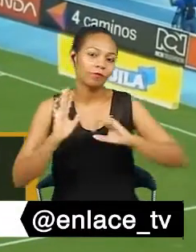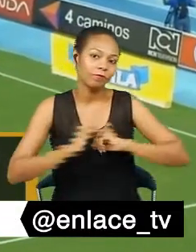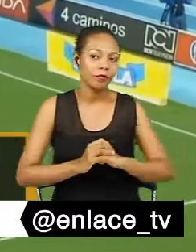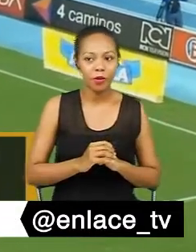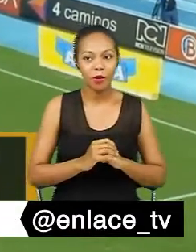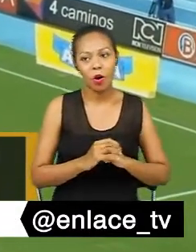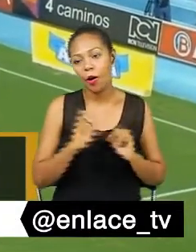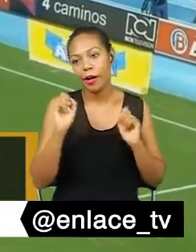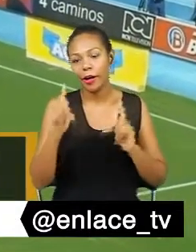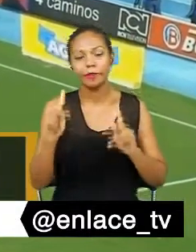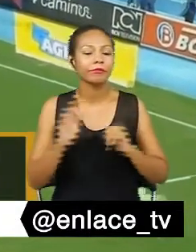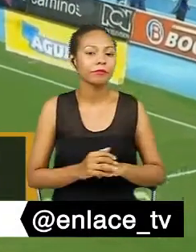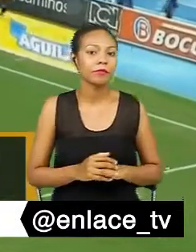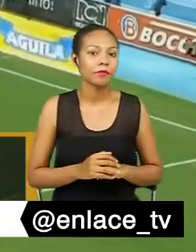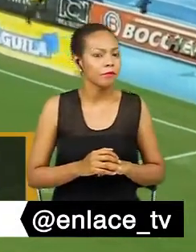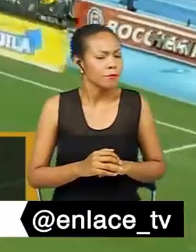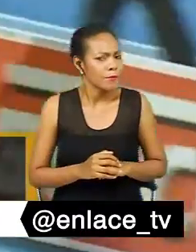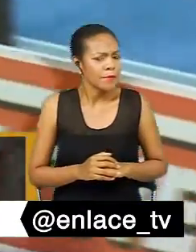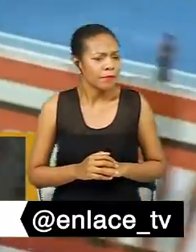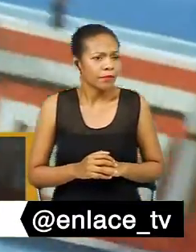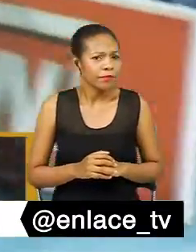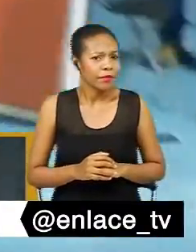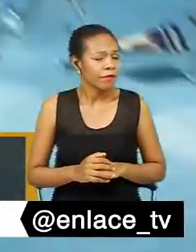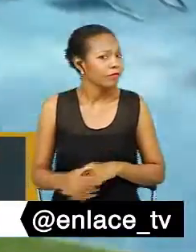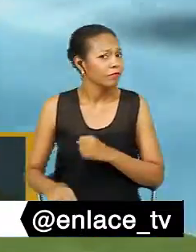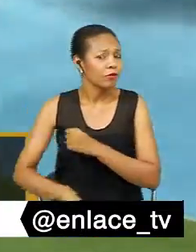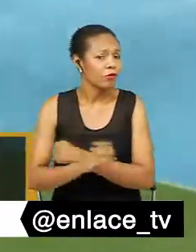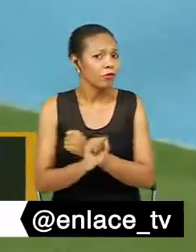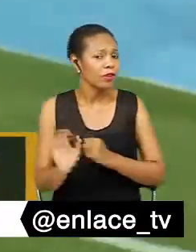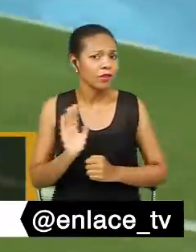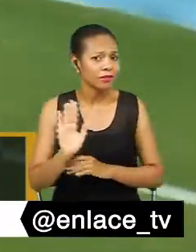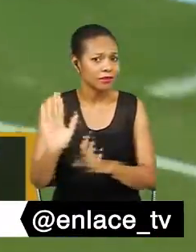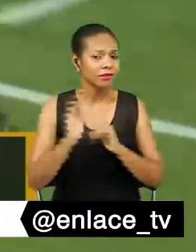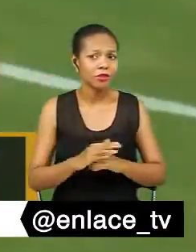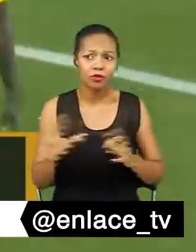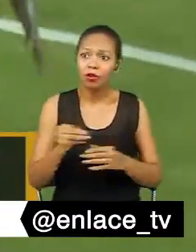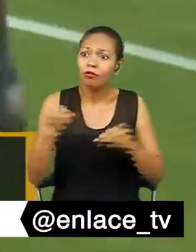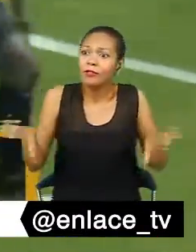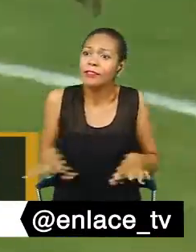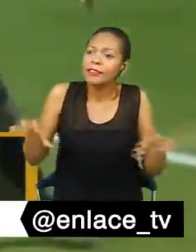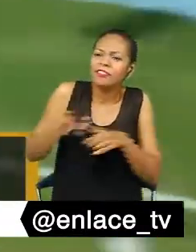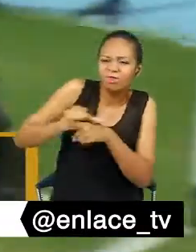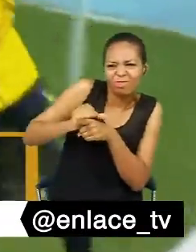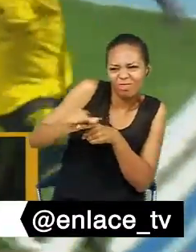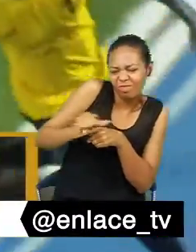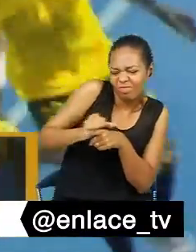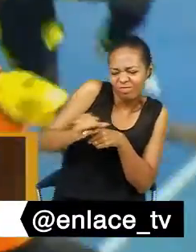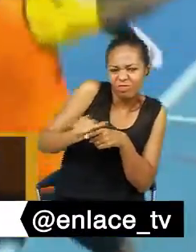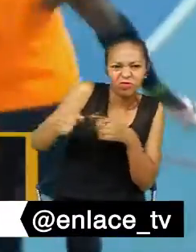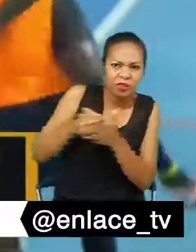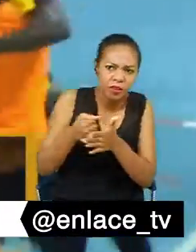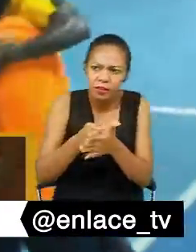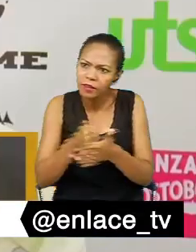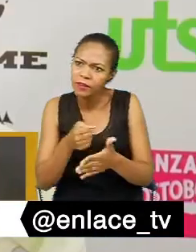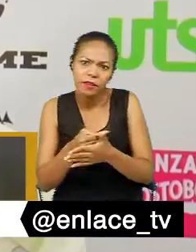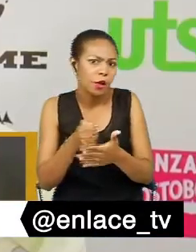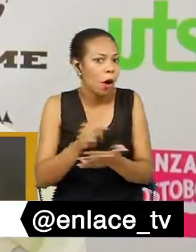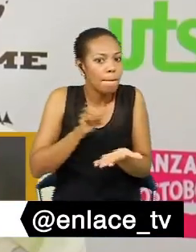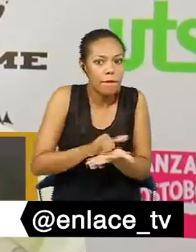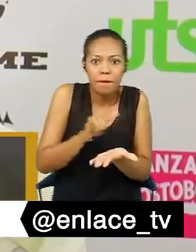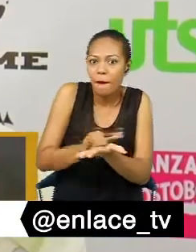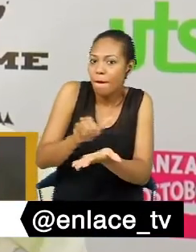distinta. El fútbol es ese, pero seguimos trabajando igual, insistiendo igual, haciendo las cosas